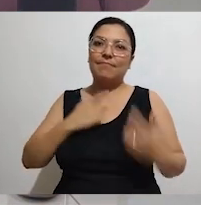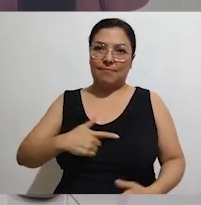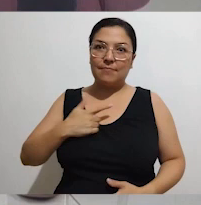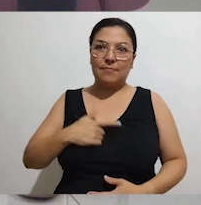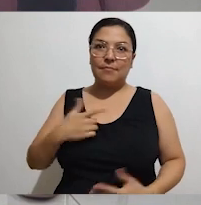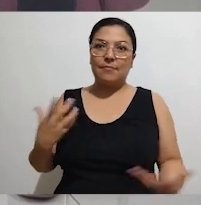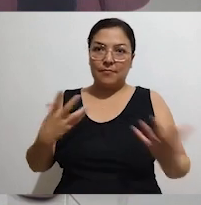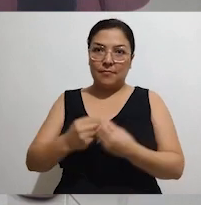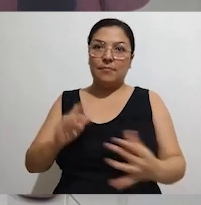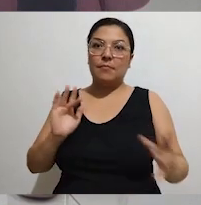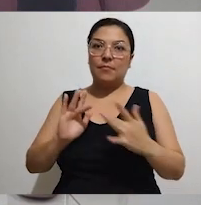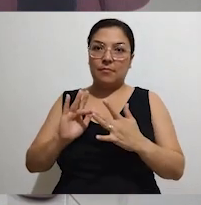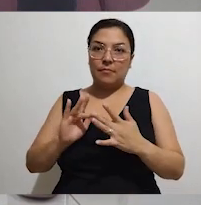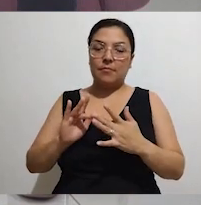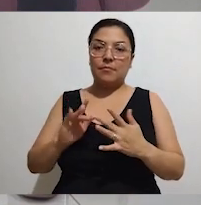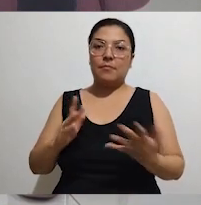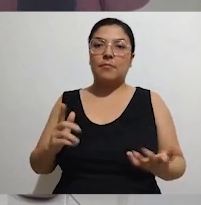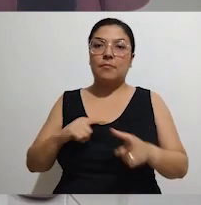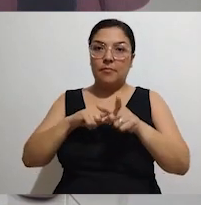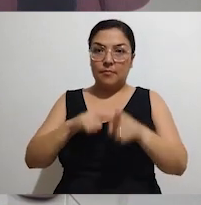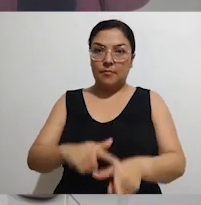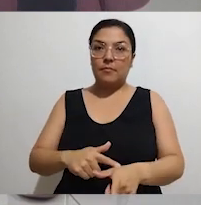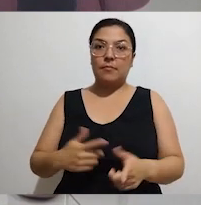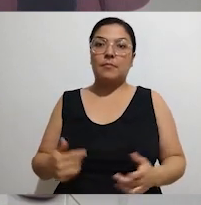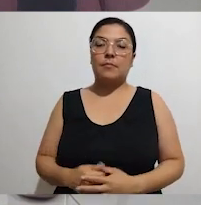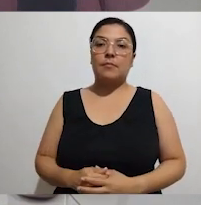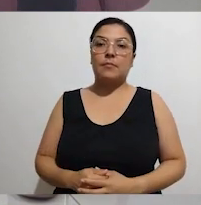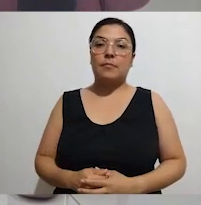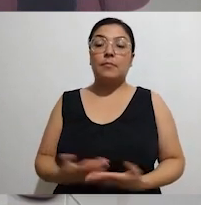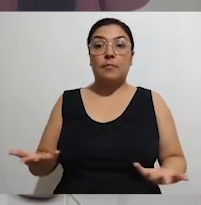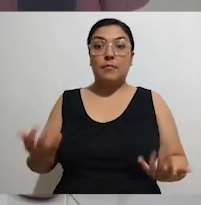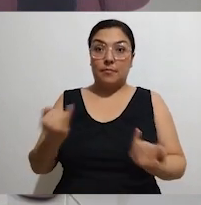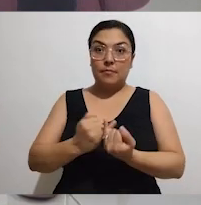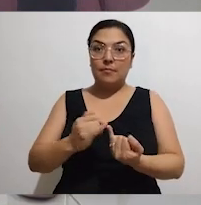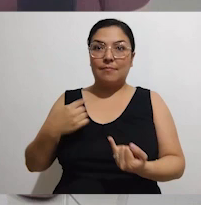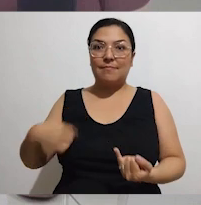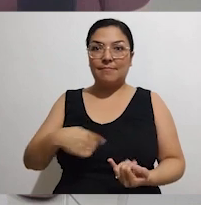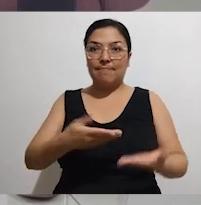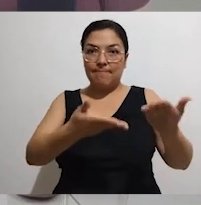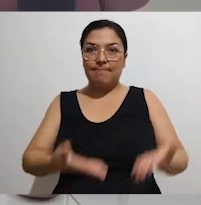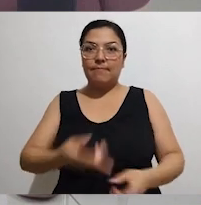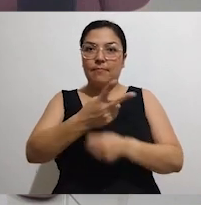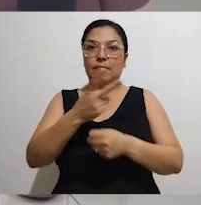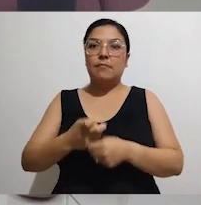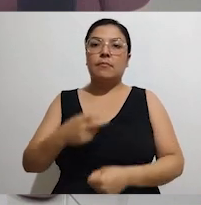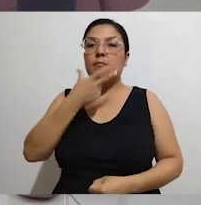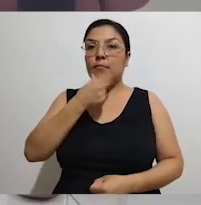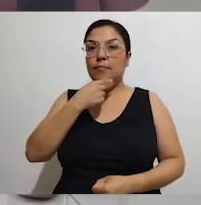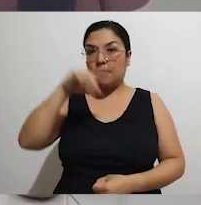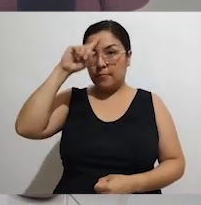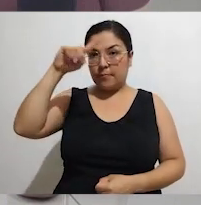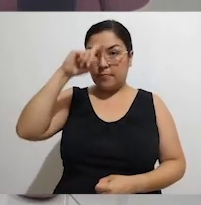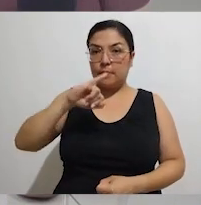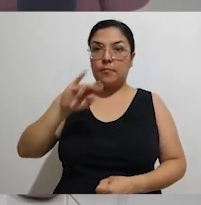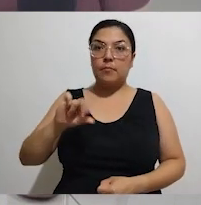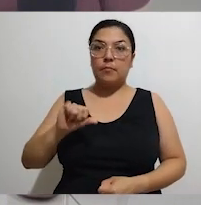acompañe en su programa. Y, como siempre, es verdaderamente un honor tener aquí a Juan Carlos Cisneros Ruiz, consejero electoral